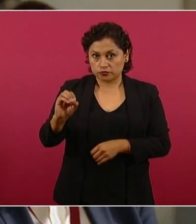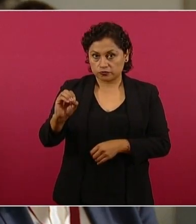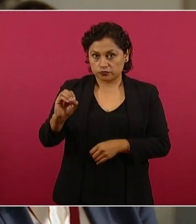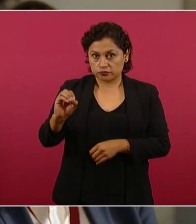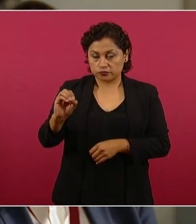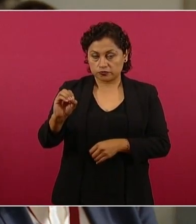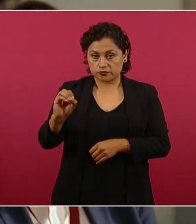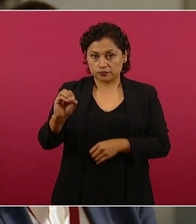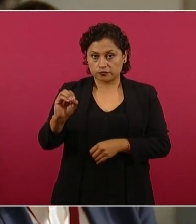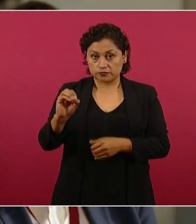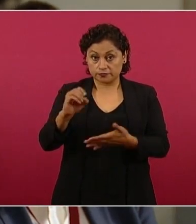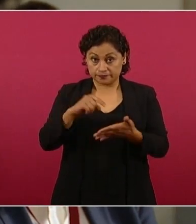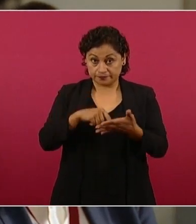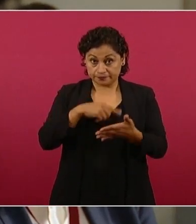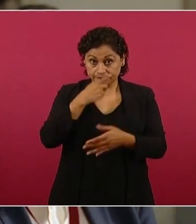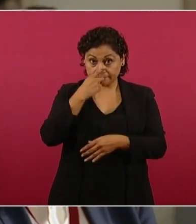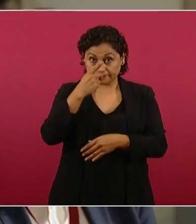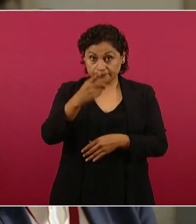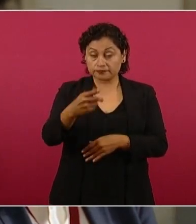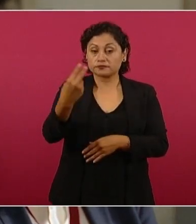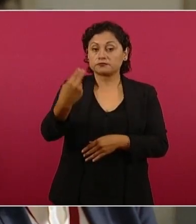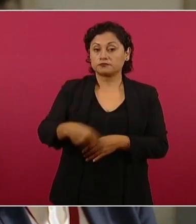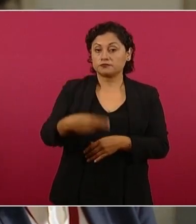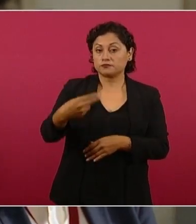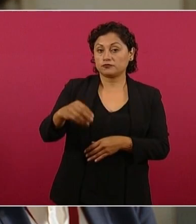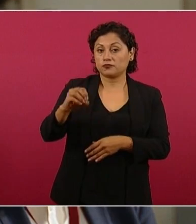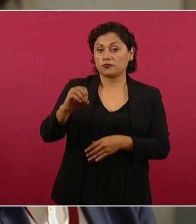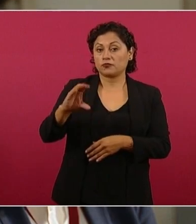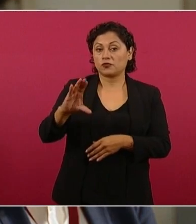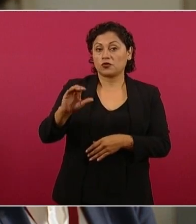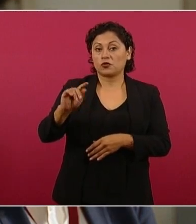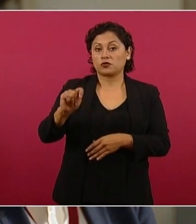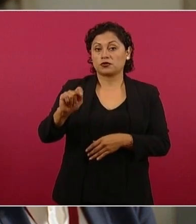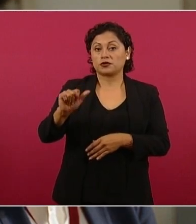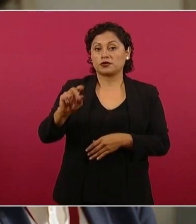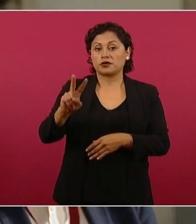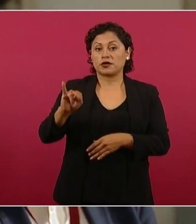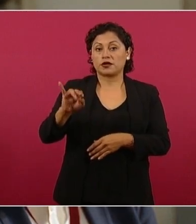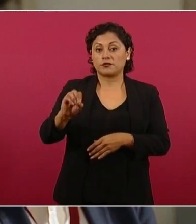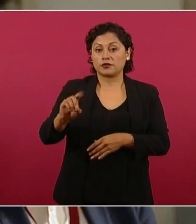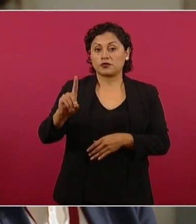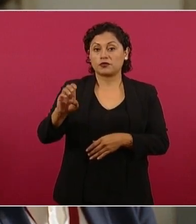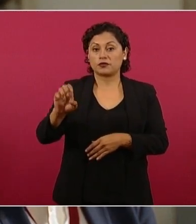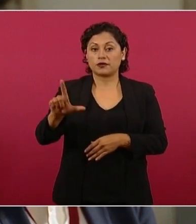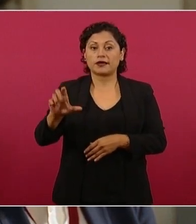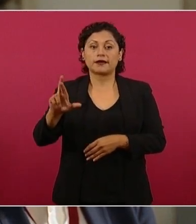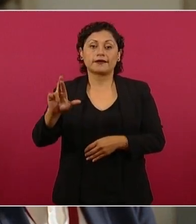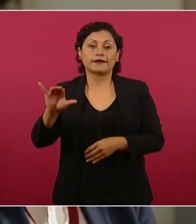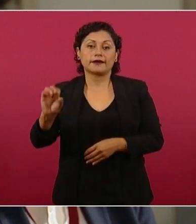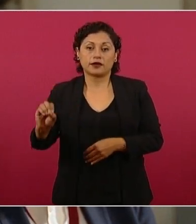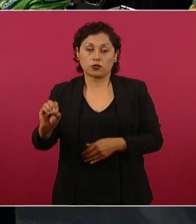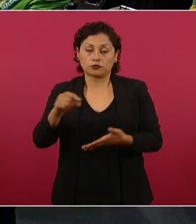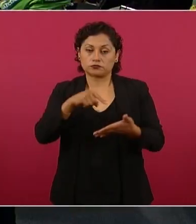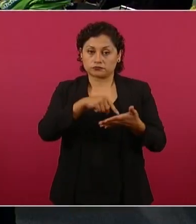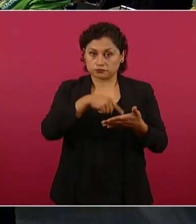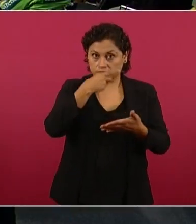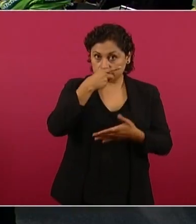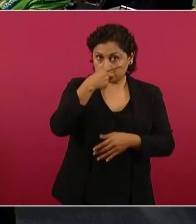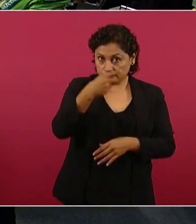que dice que se llama Octavio del Río. Él, este señor, dice